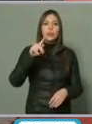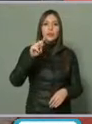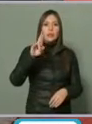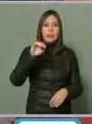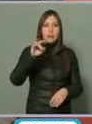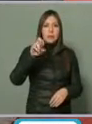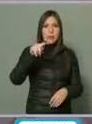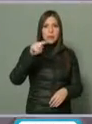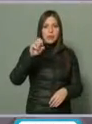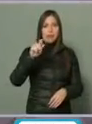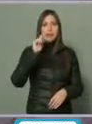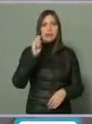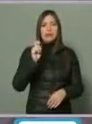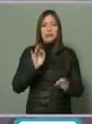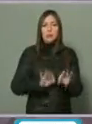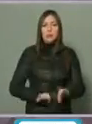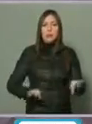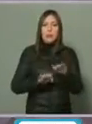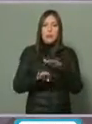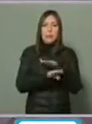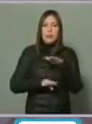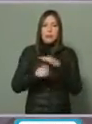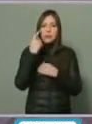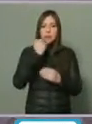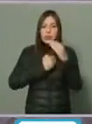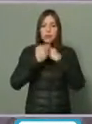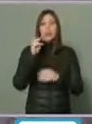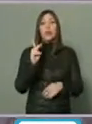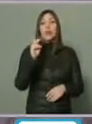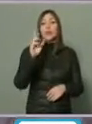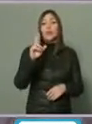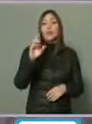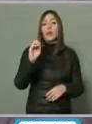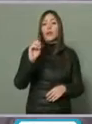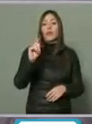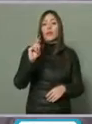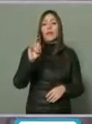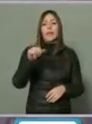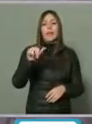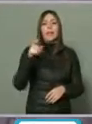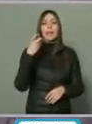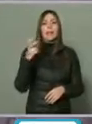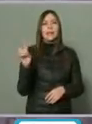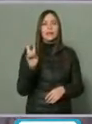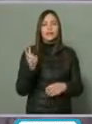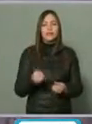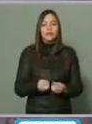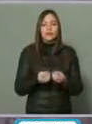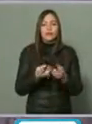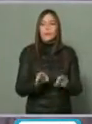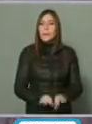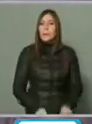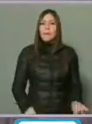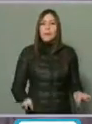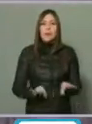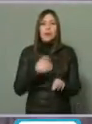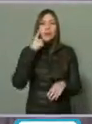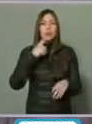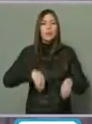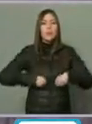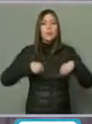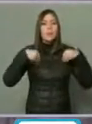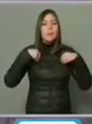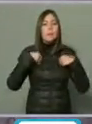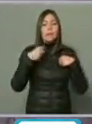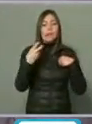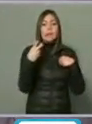un macronutriente, Macro. así es. Así es. La proteína es un nutrimento indispensable para la vida, es fundamental, tiene